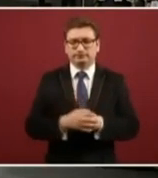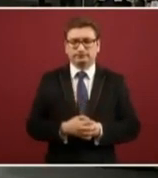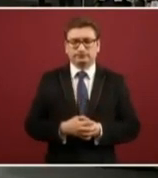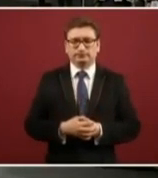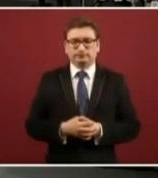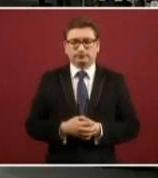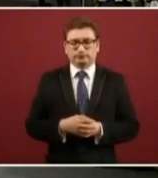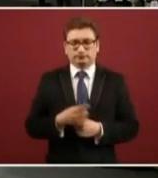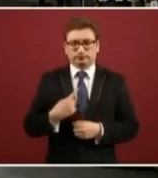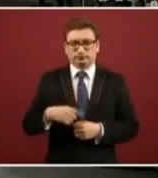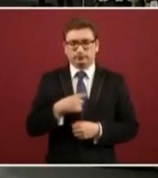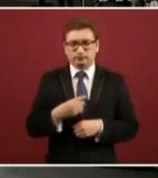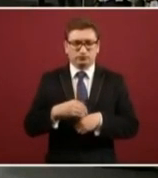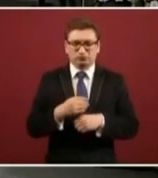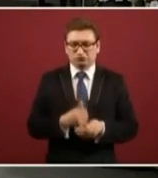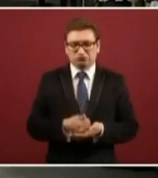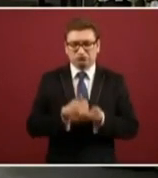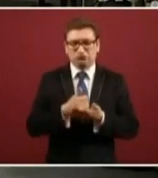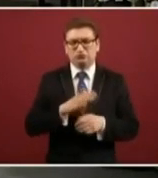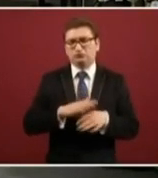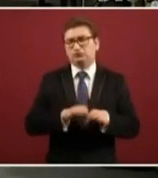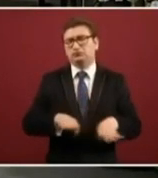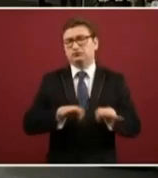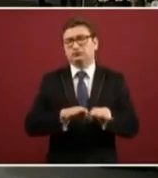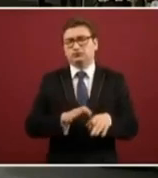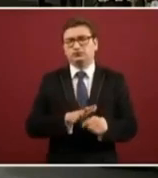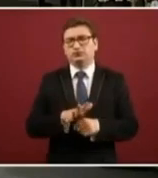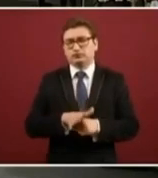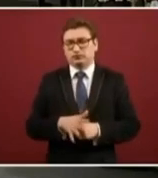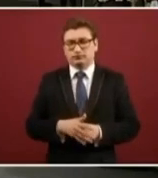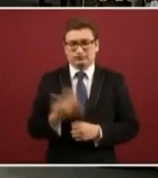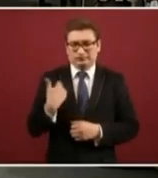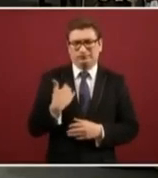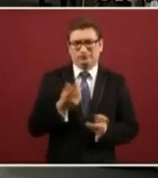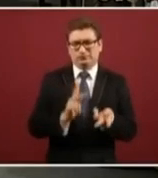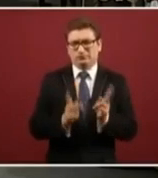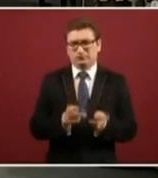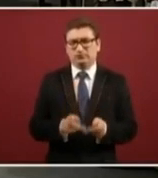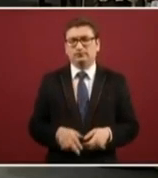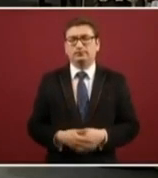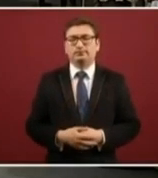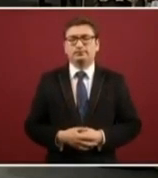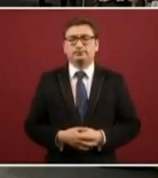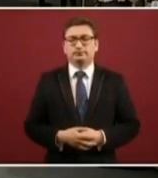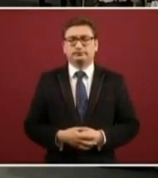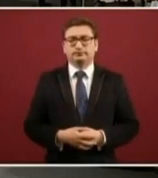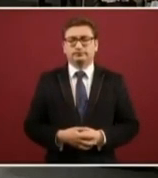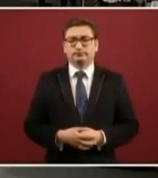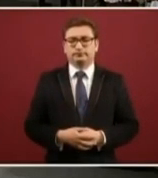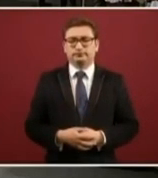complemento importantísimo. Así como hablábamos de